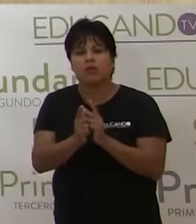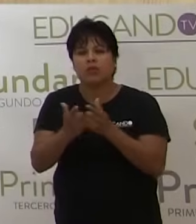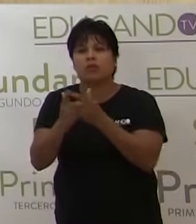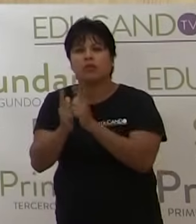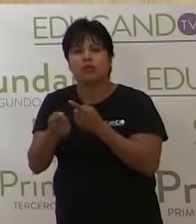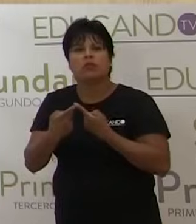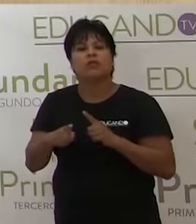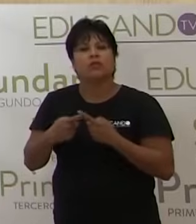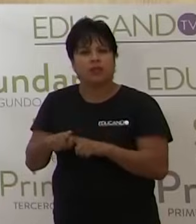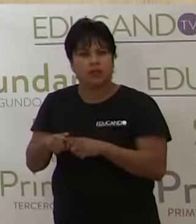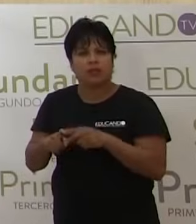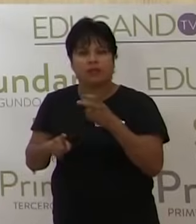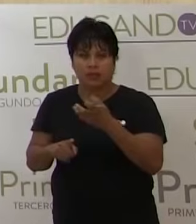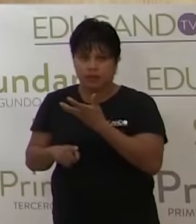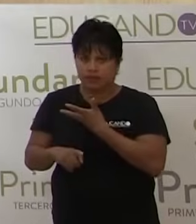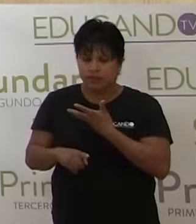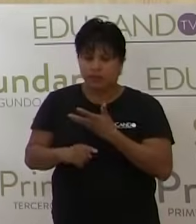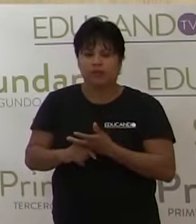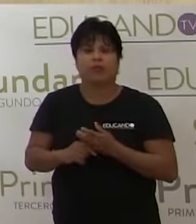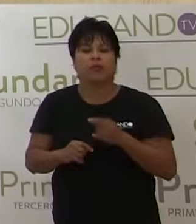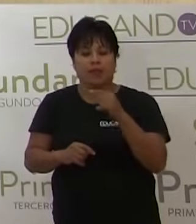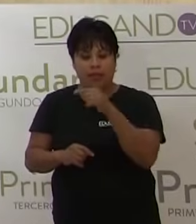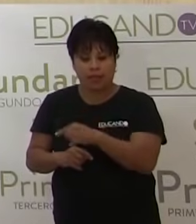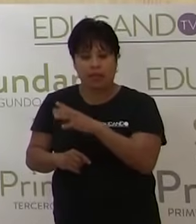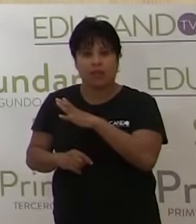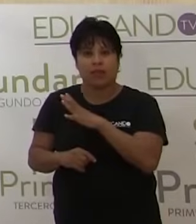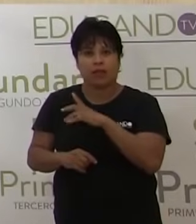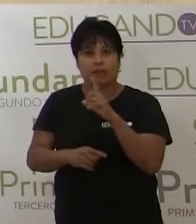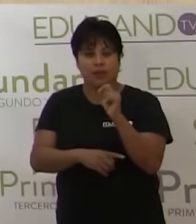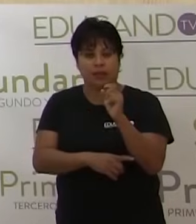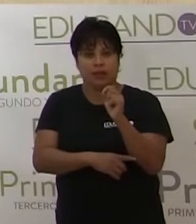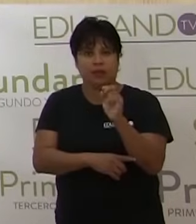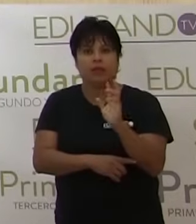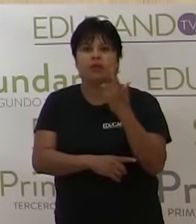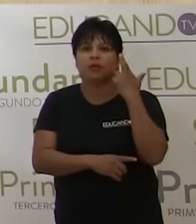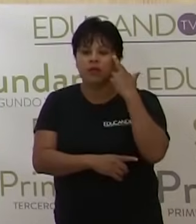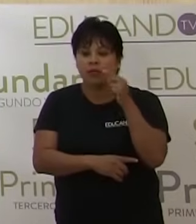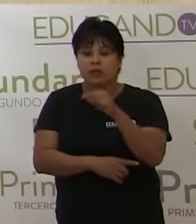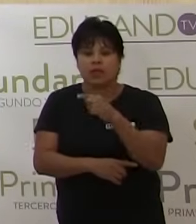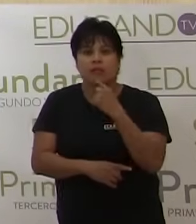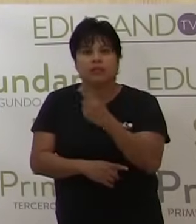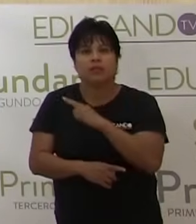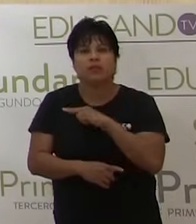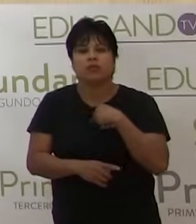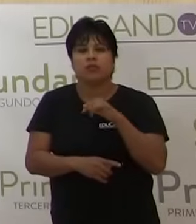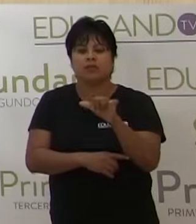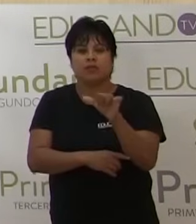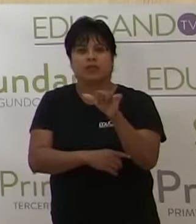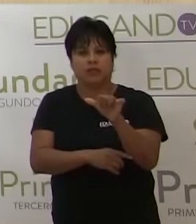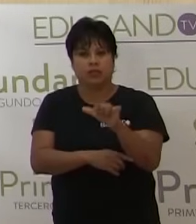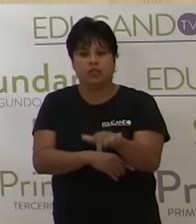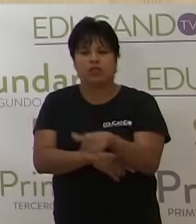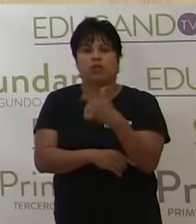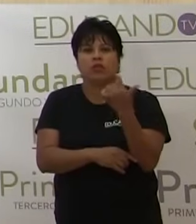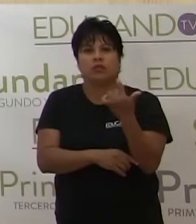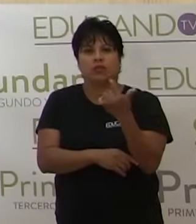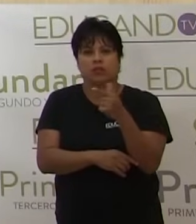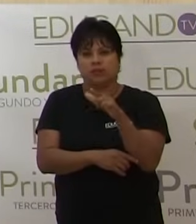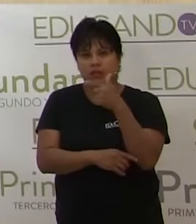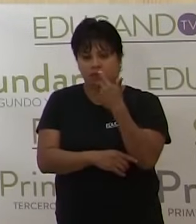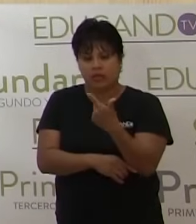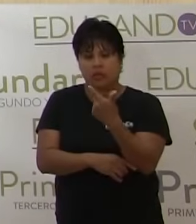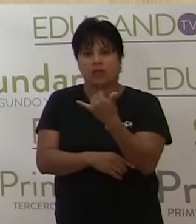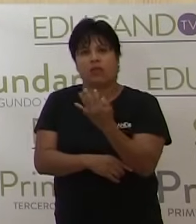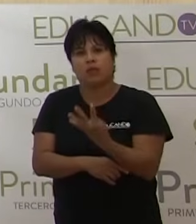tú tengas que lo representa acá es 20 recordemos que aquí decíamos 16 12 7